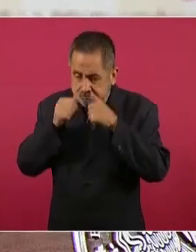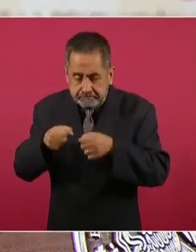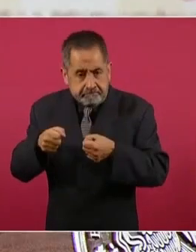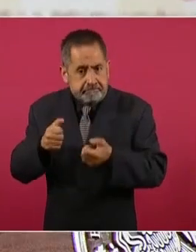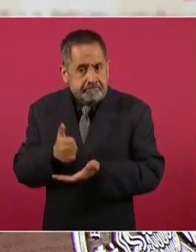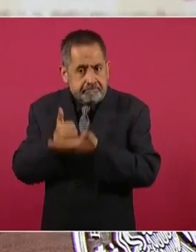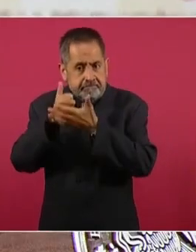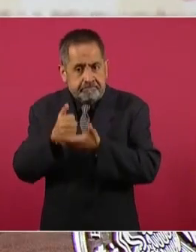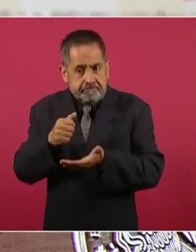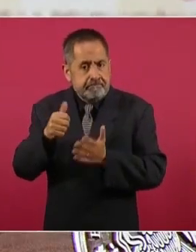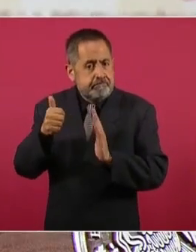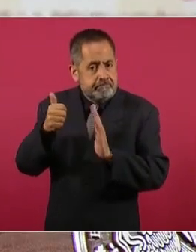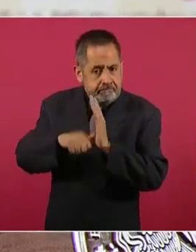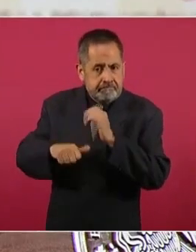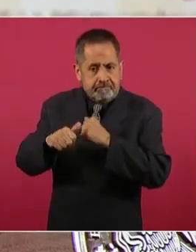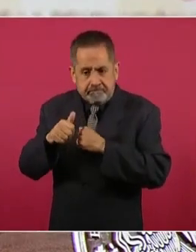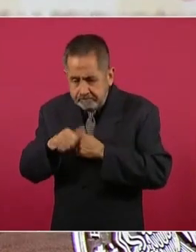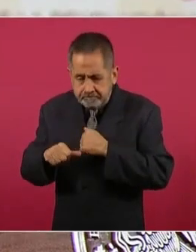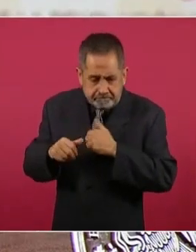hacer